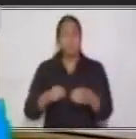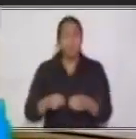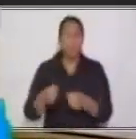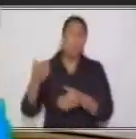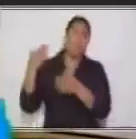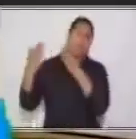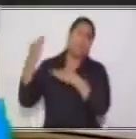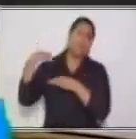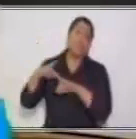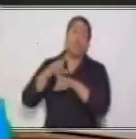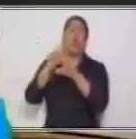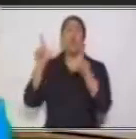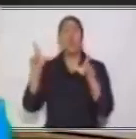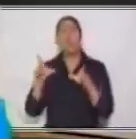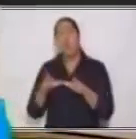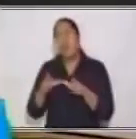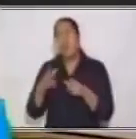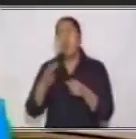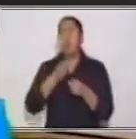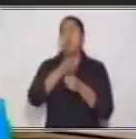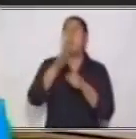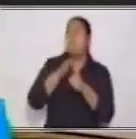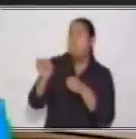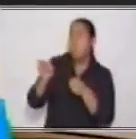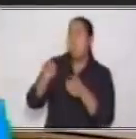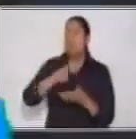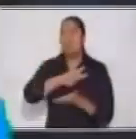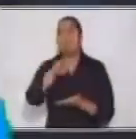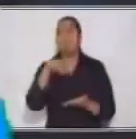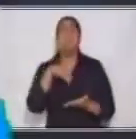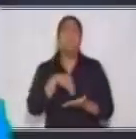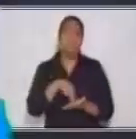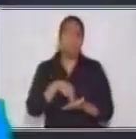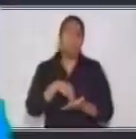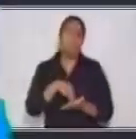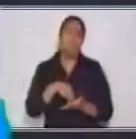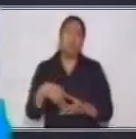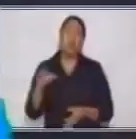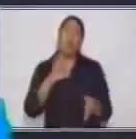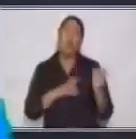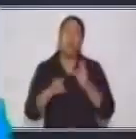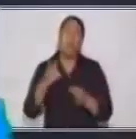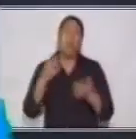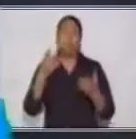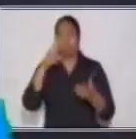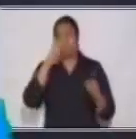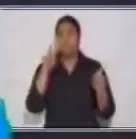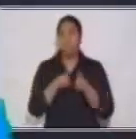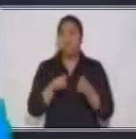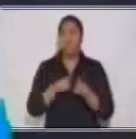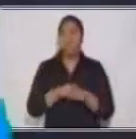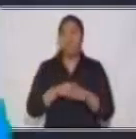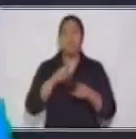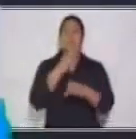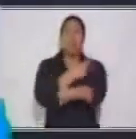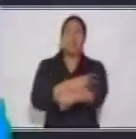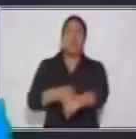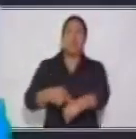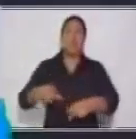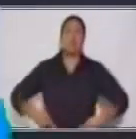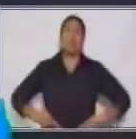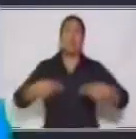lugar, de un pueblo, de una nación, incluso una biografía de alguna persona.